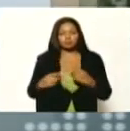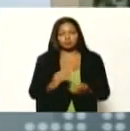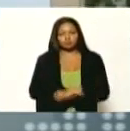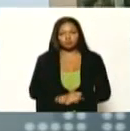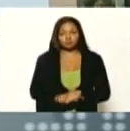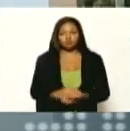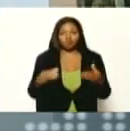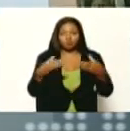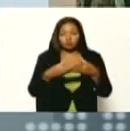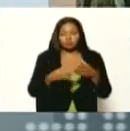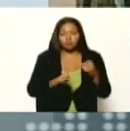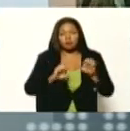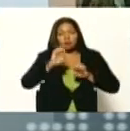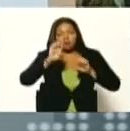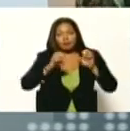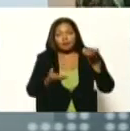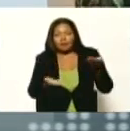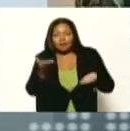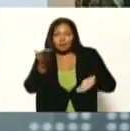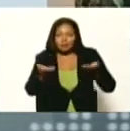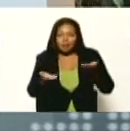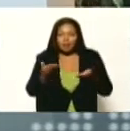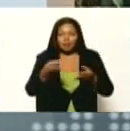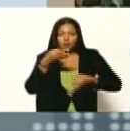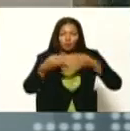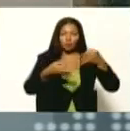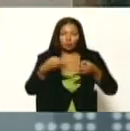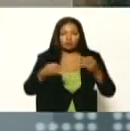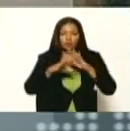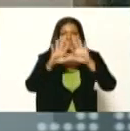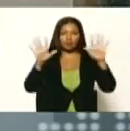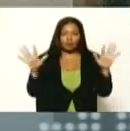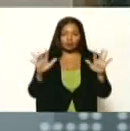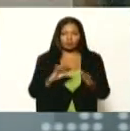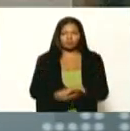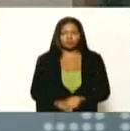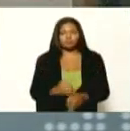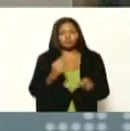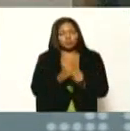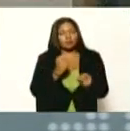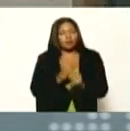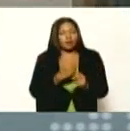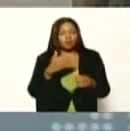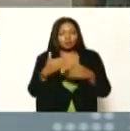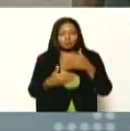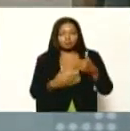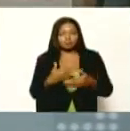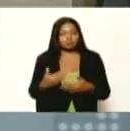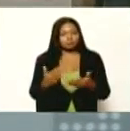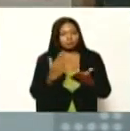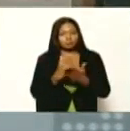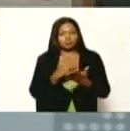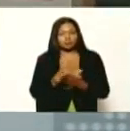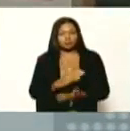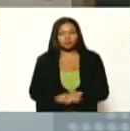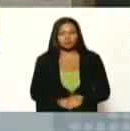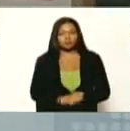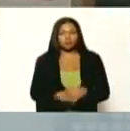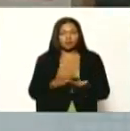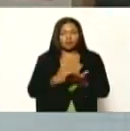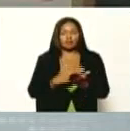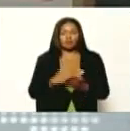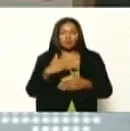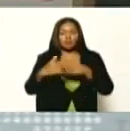electoral equilibrada, justa, transparente, que ha trabajado sin dormir prácticamente, antes,